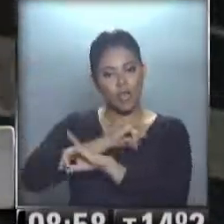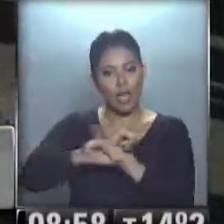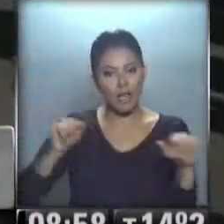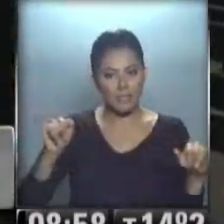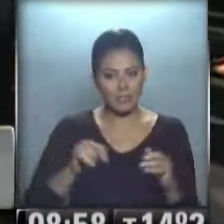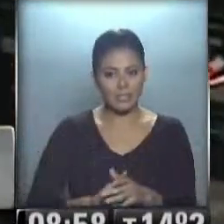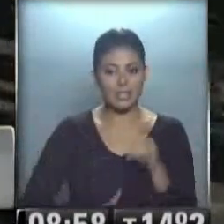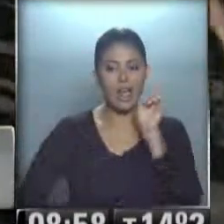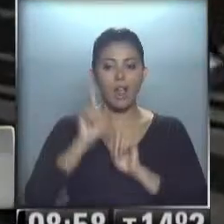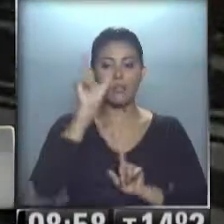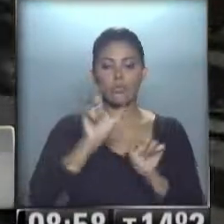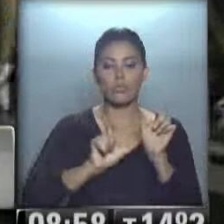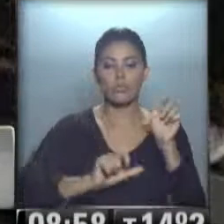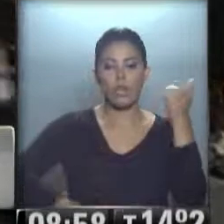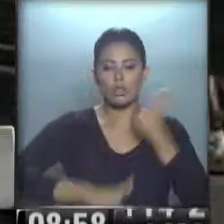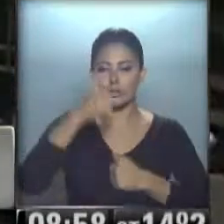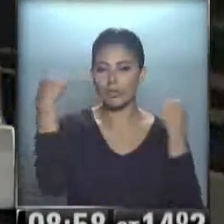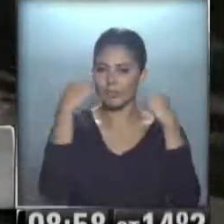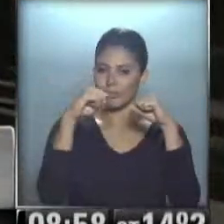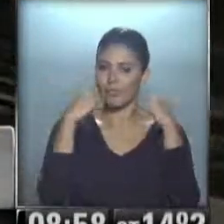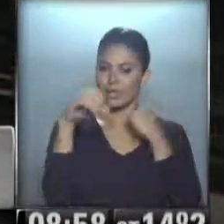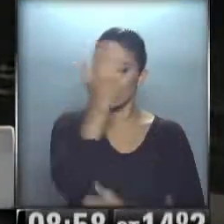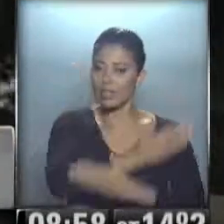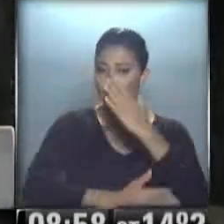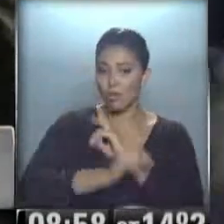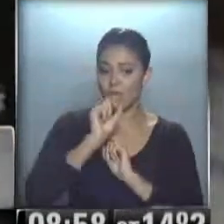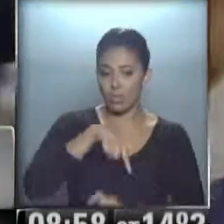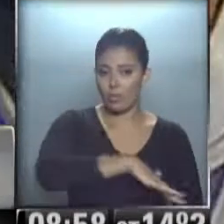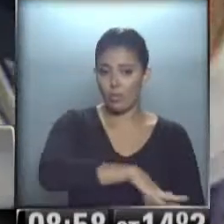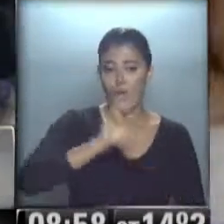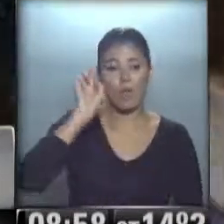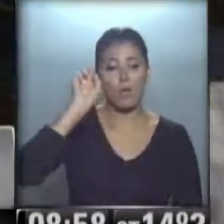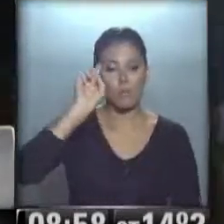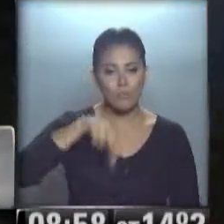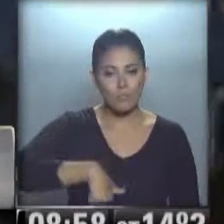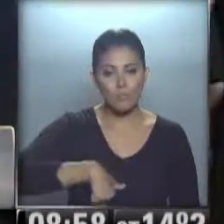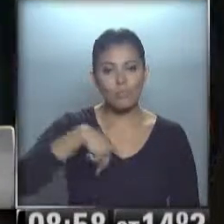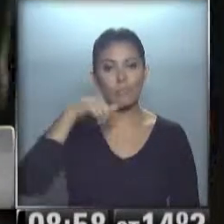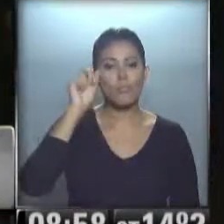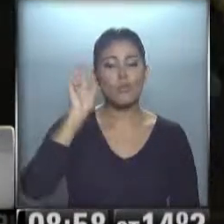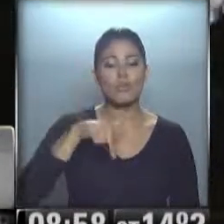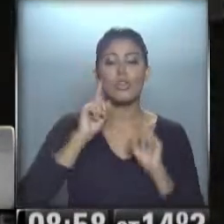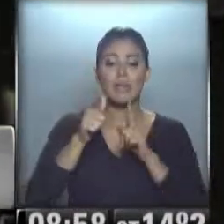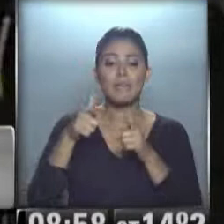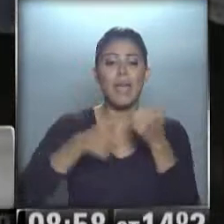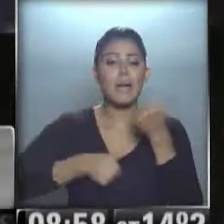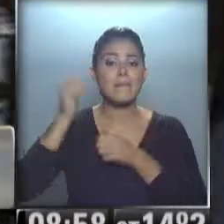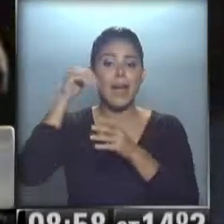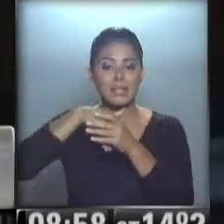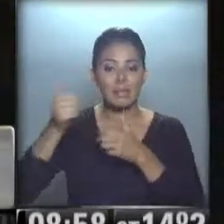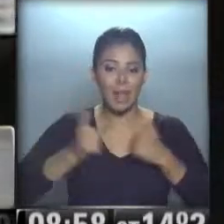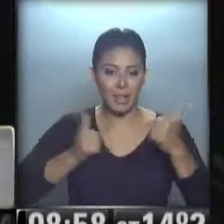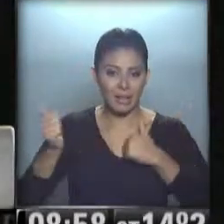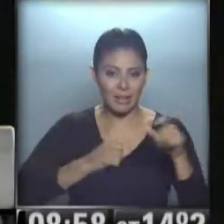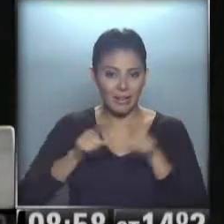paralímpicos que son de aquí de morón y que participan en esta en esta carrera